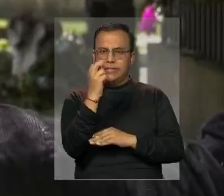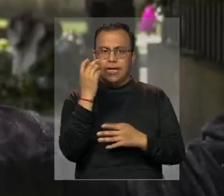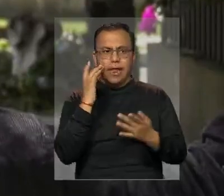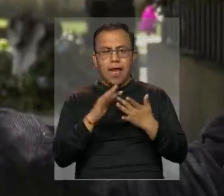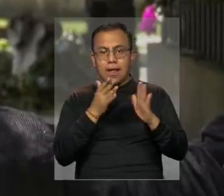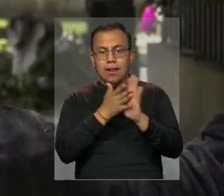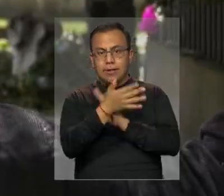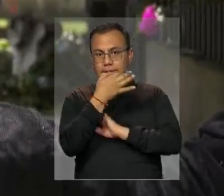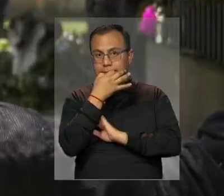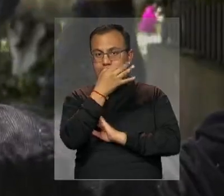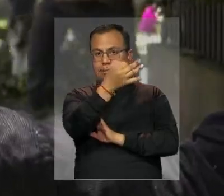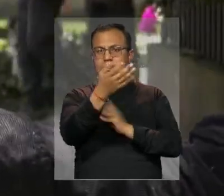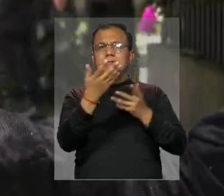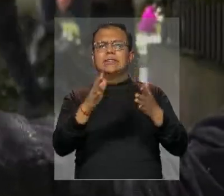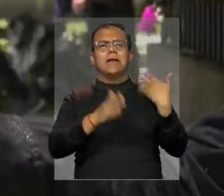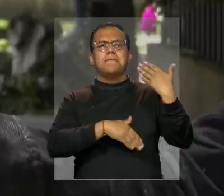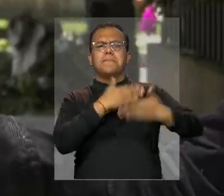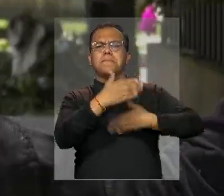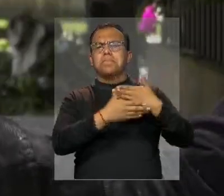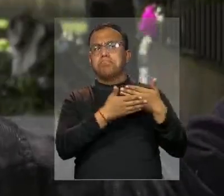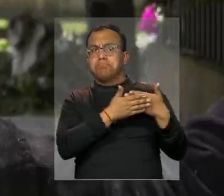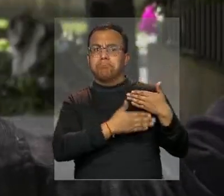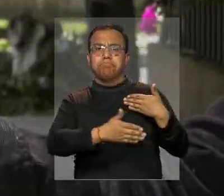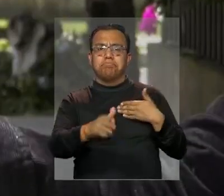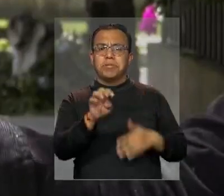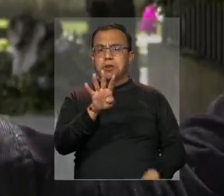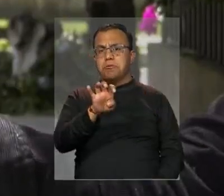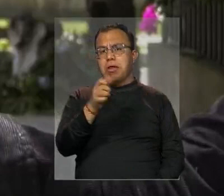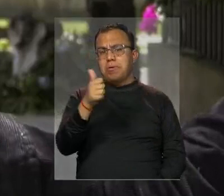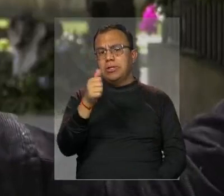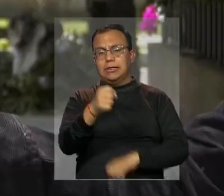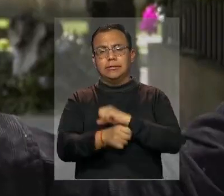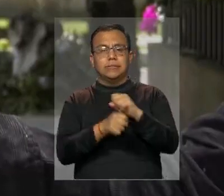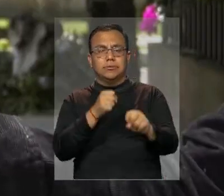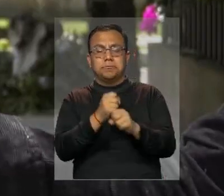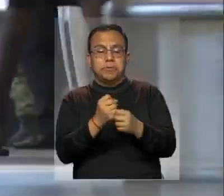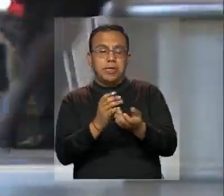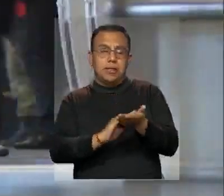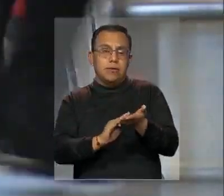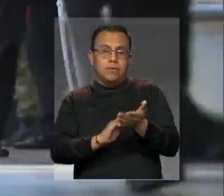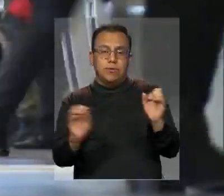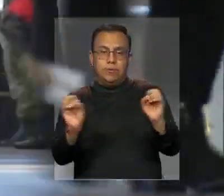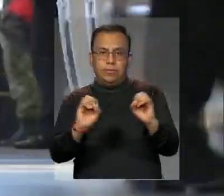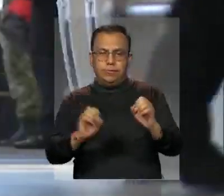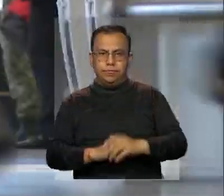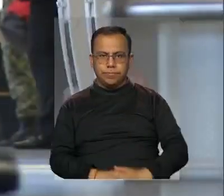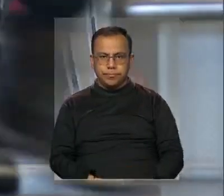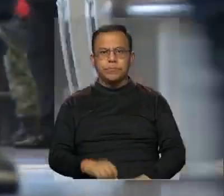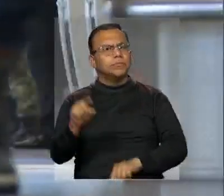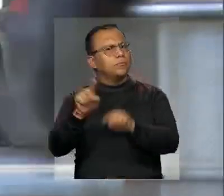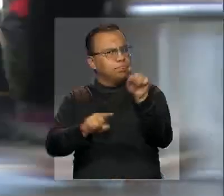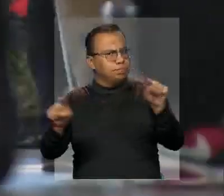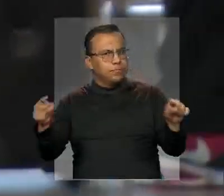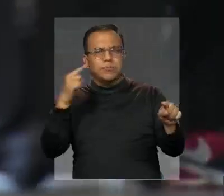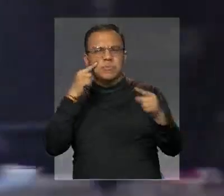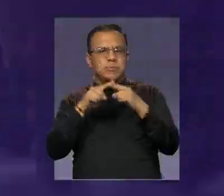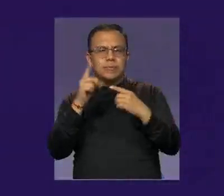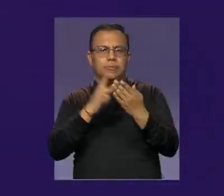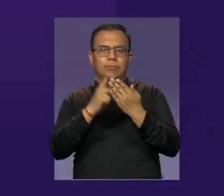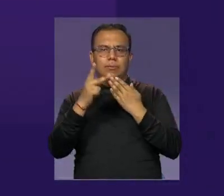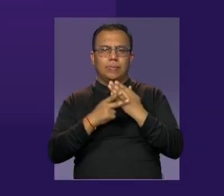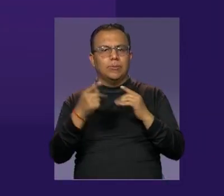un denuncio, y son procesos que pueden durar entre 9 y 10 años, muchas veces sin solución. Algunos de los aspectos claves del proyecto